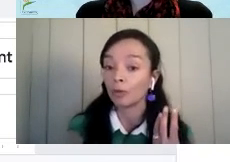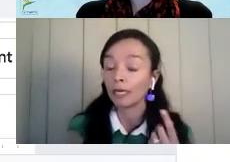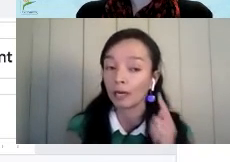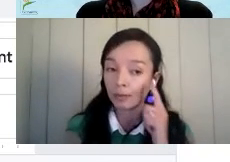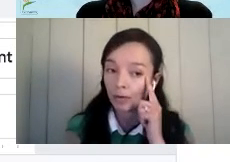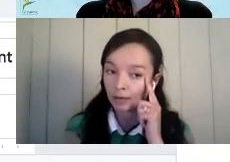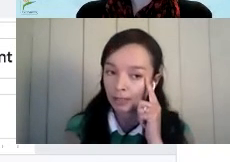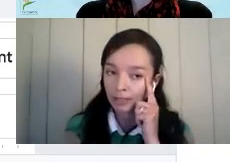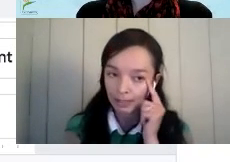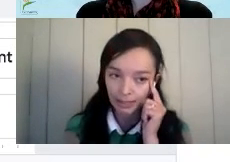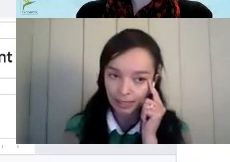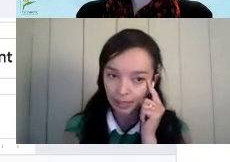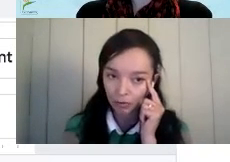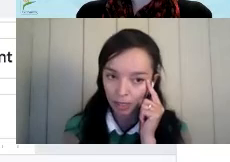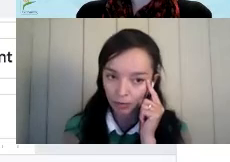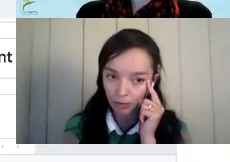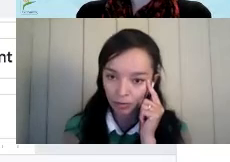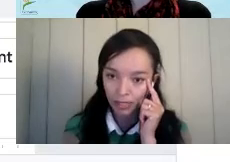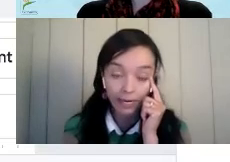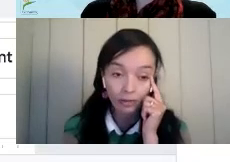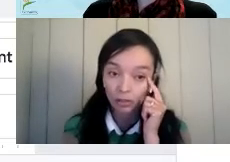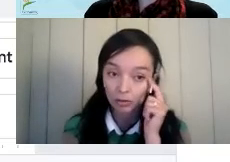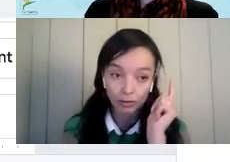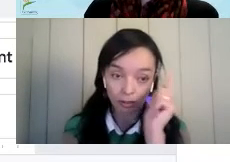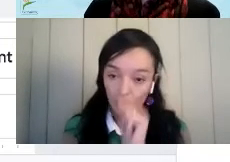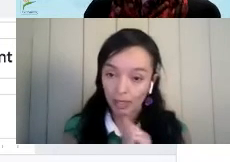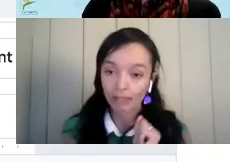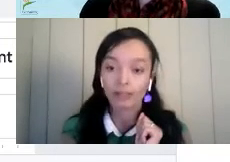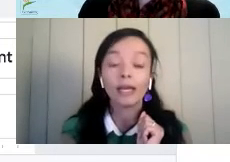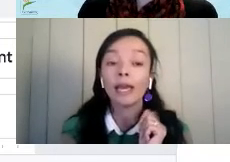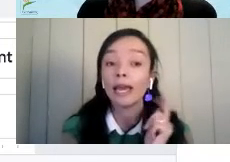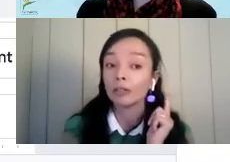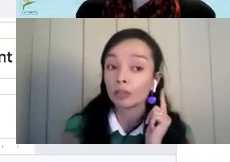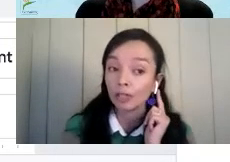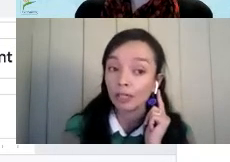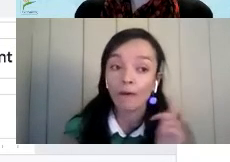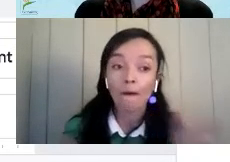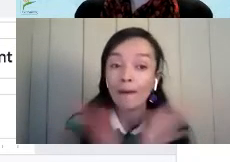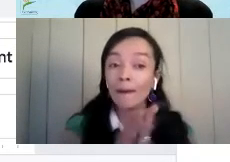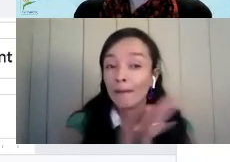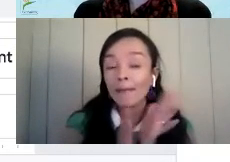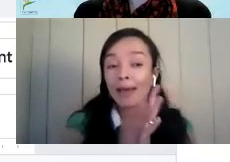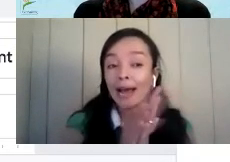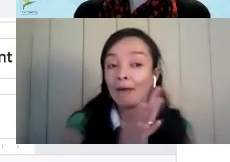se pueden comunicar, pero la vista se está desarrollando. Ellos la conocen a ustedes. El sonido.